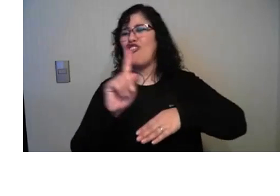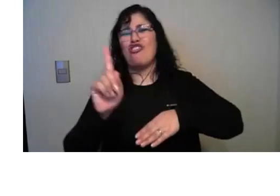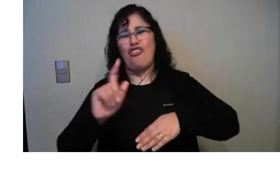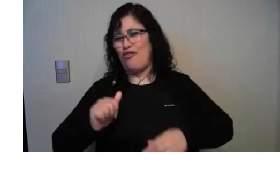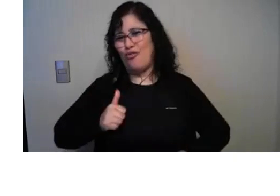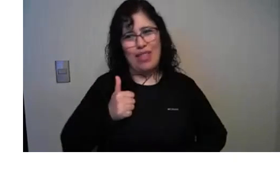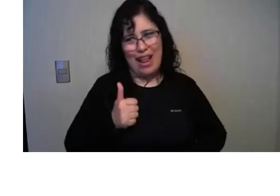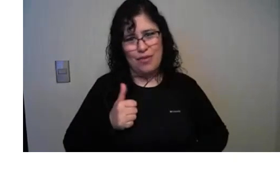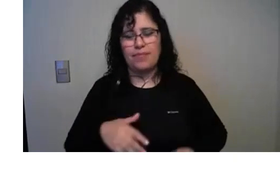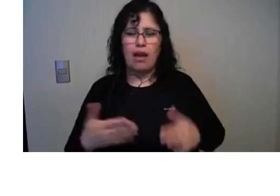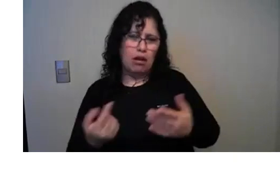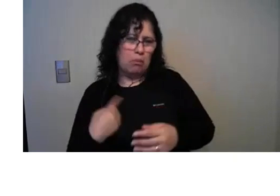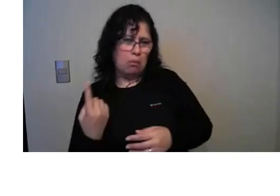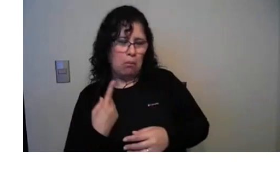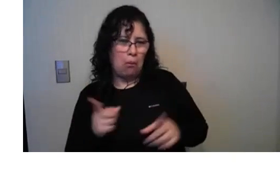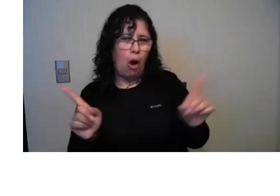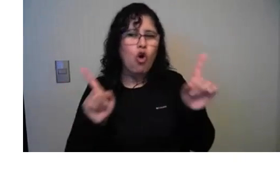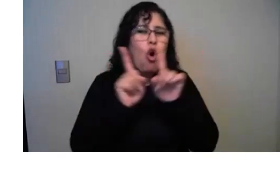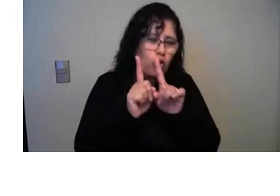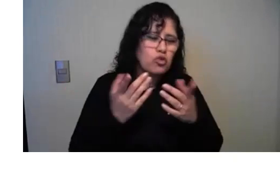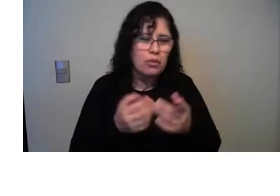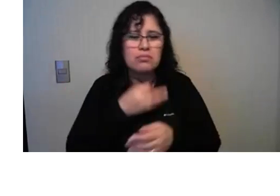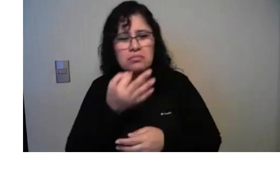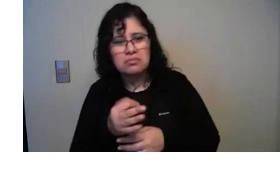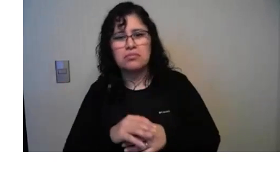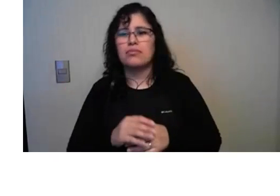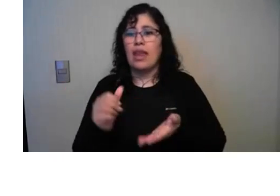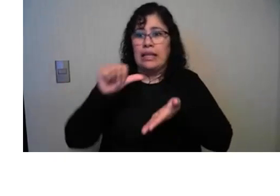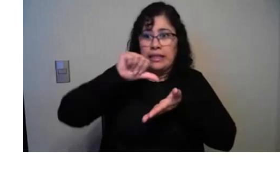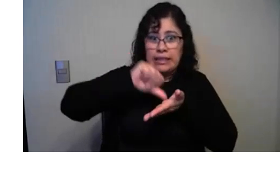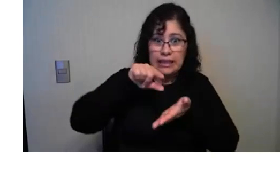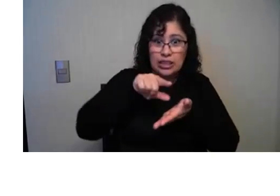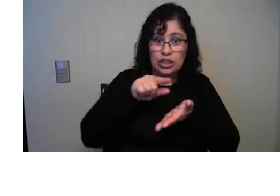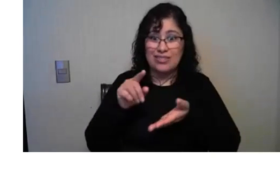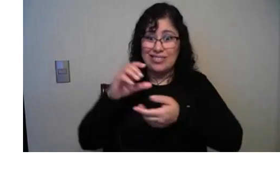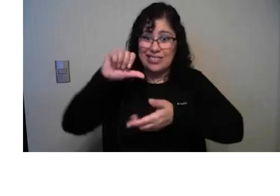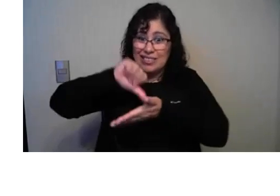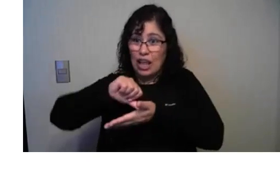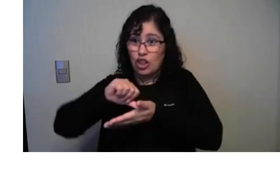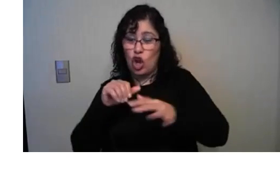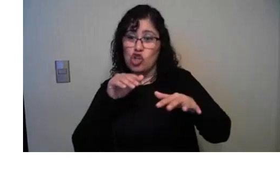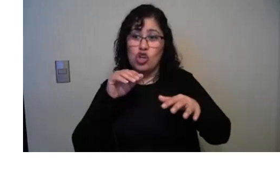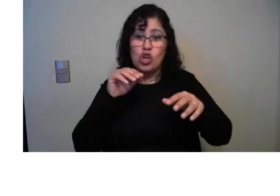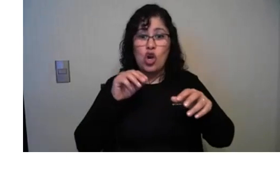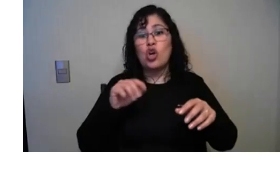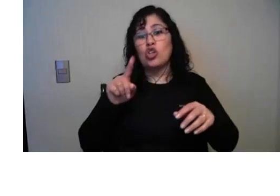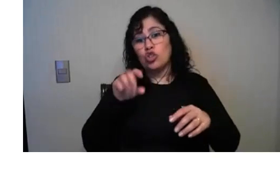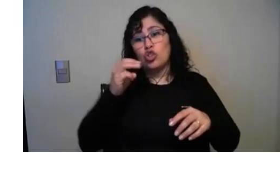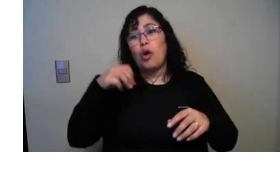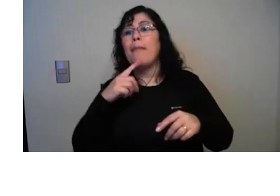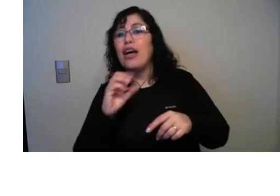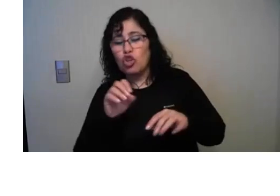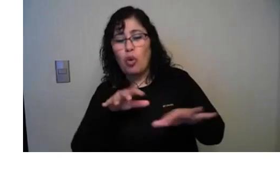Podemos deducir entonces que el centro somatomotor son neuronas que van a tener una acción voluntaria. Yo decido el movimiento.